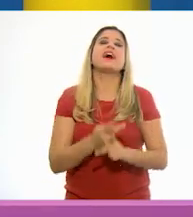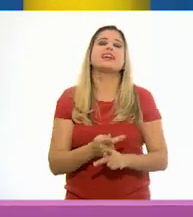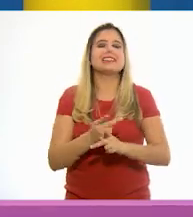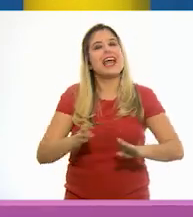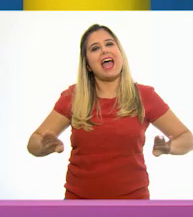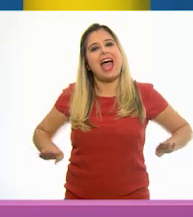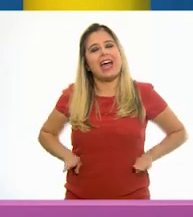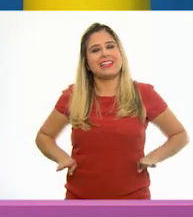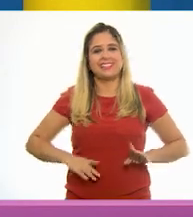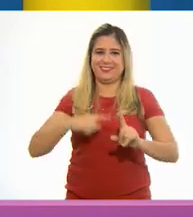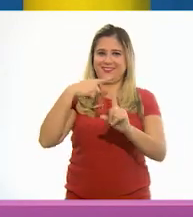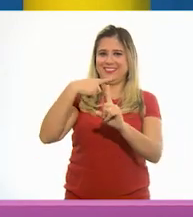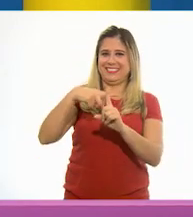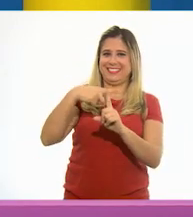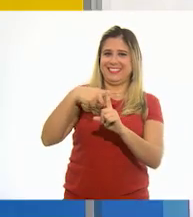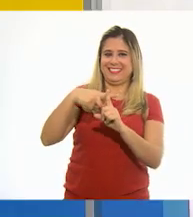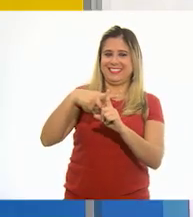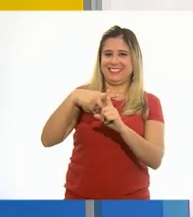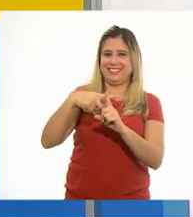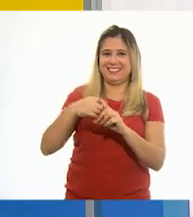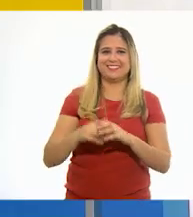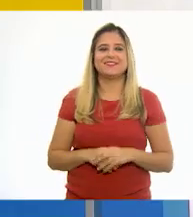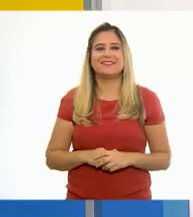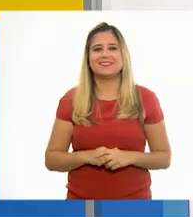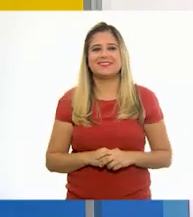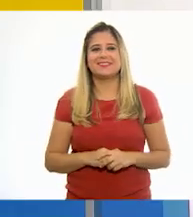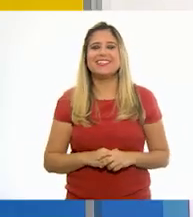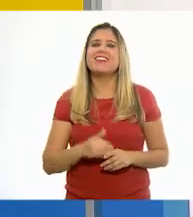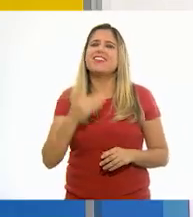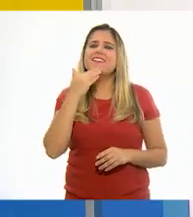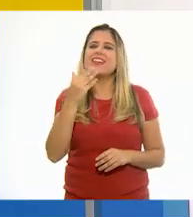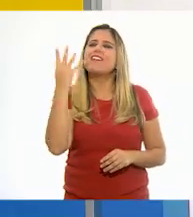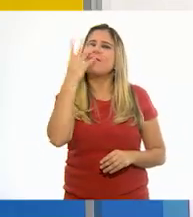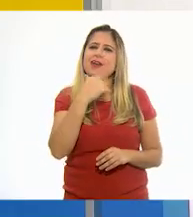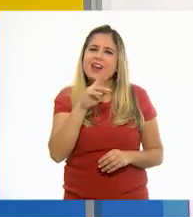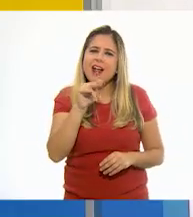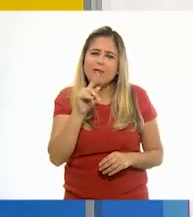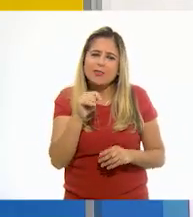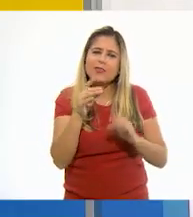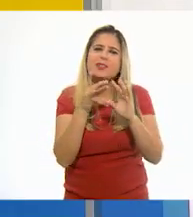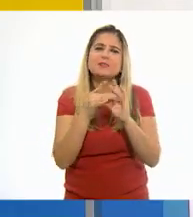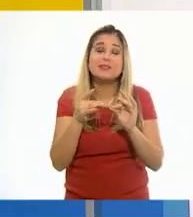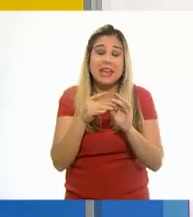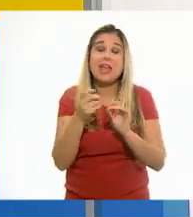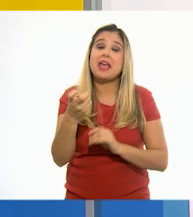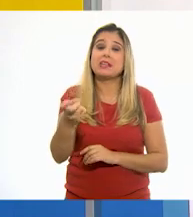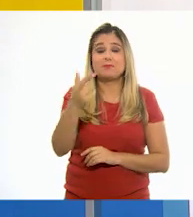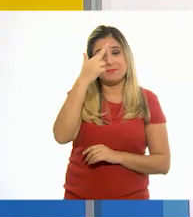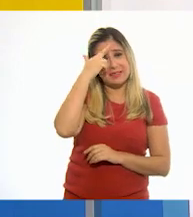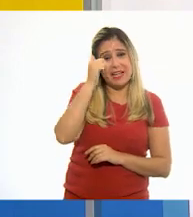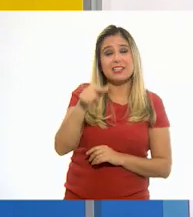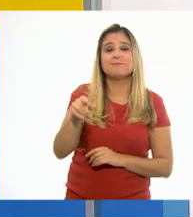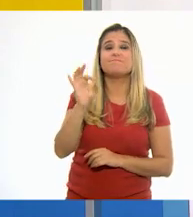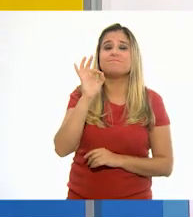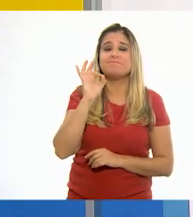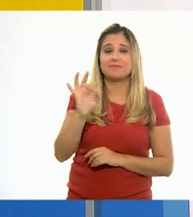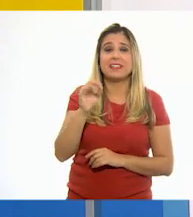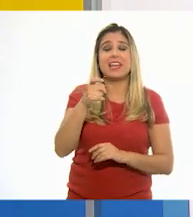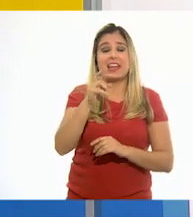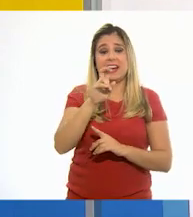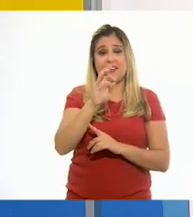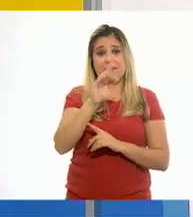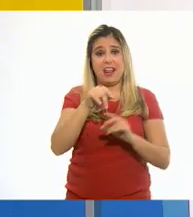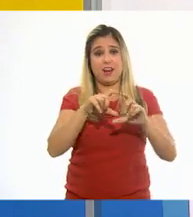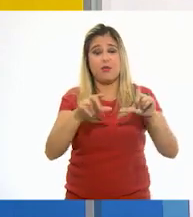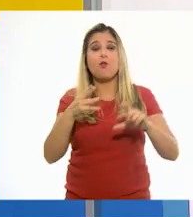actitud positiva. ¡Wow! ¡Claro! ¡Ay, Raulito! ¡Qué bonita explicación! Y sí, tienes razón. En este refrán hacemos